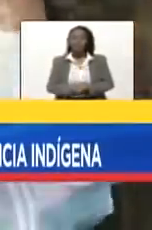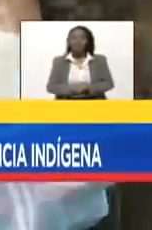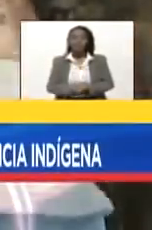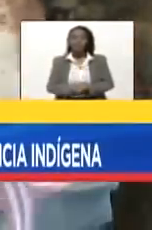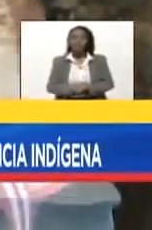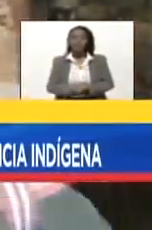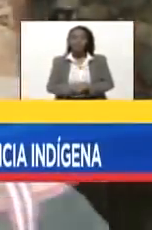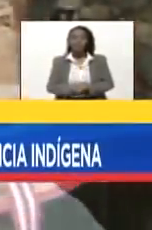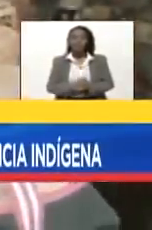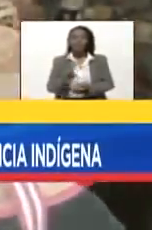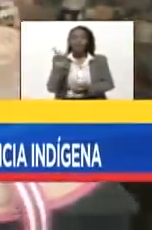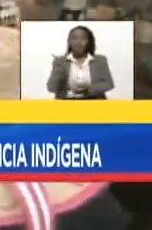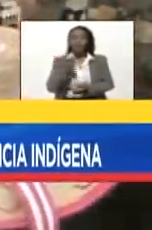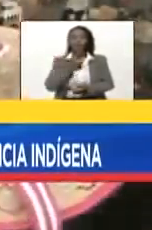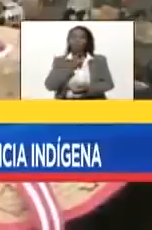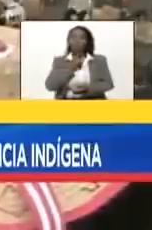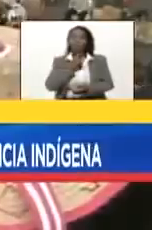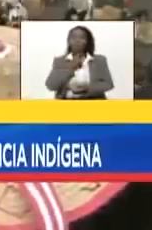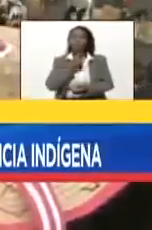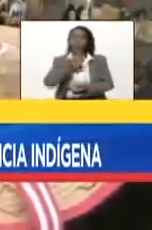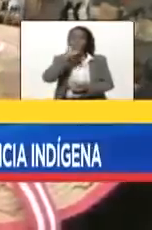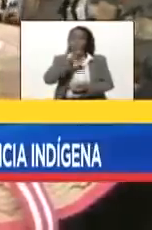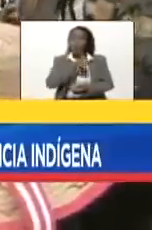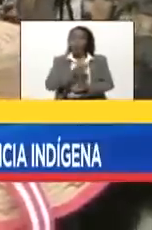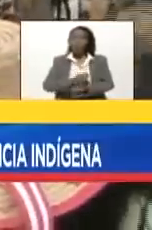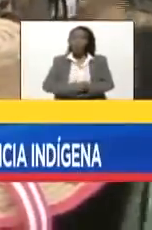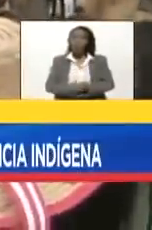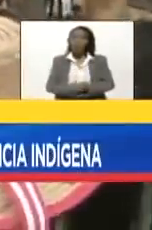A él le gustó.